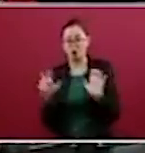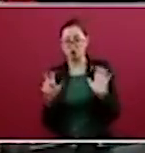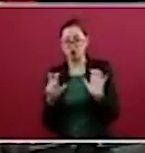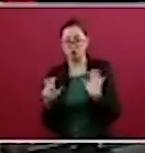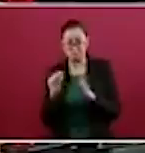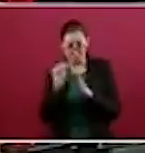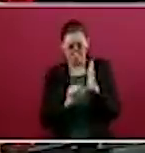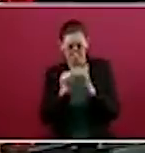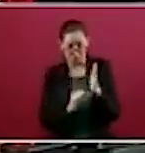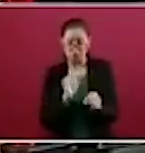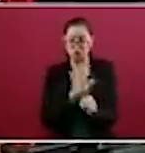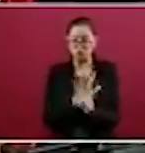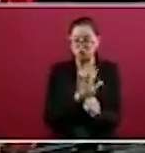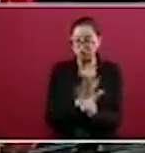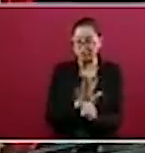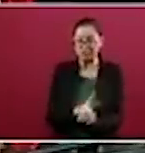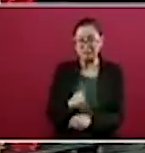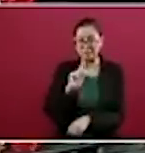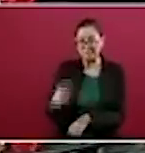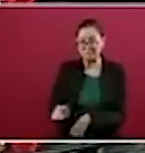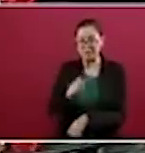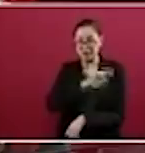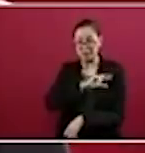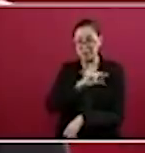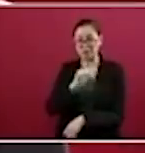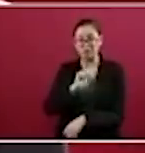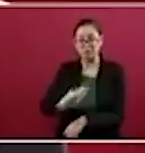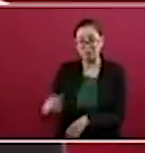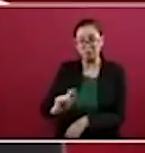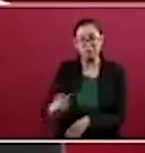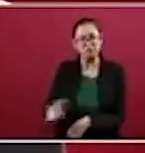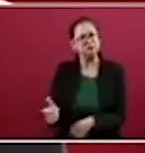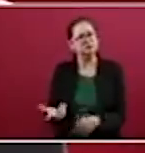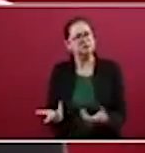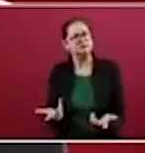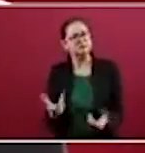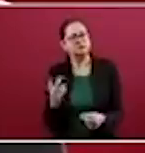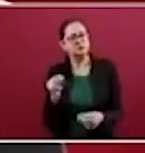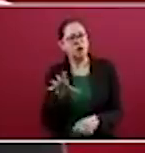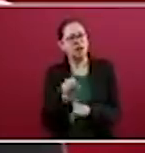parece insuficiente para encontrar una estancia infantil. Si en aras pues de